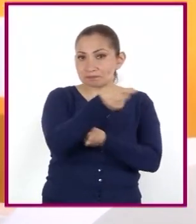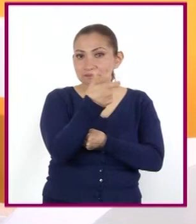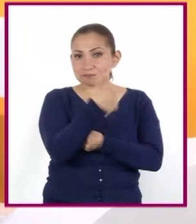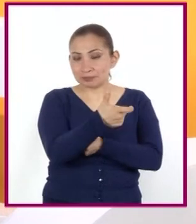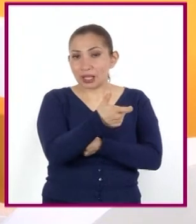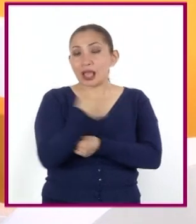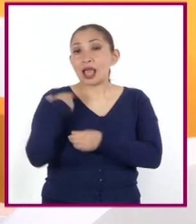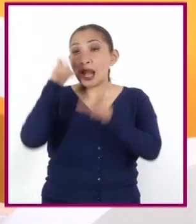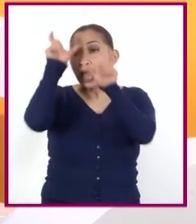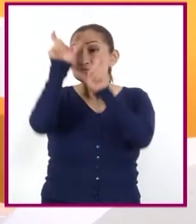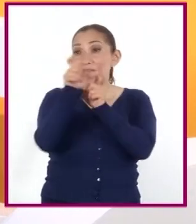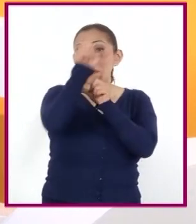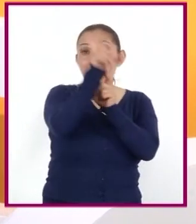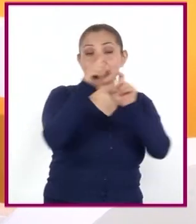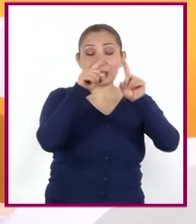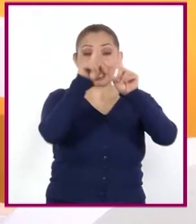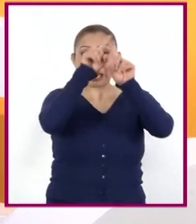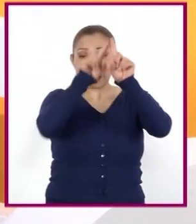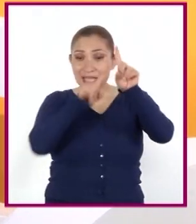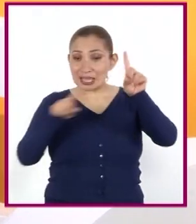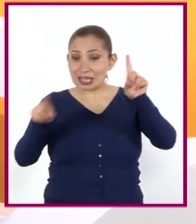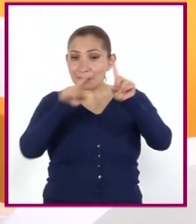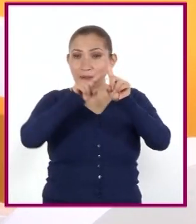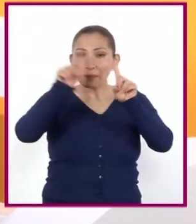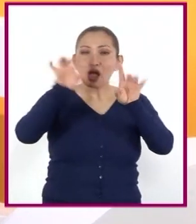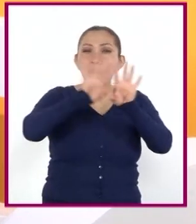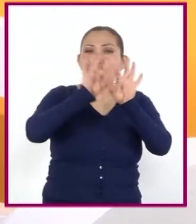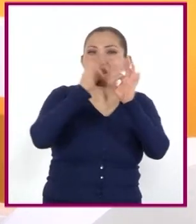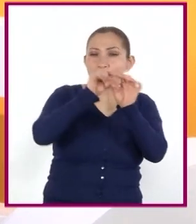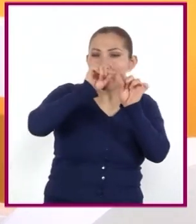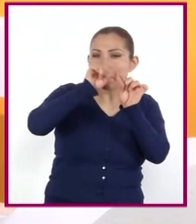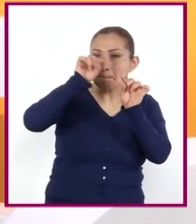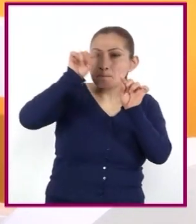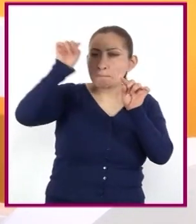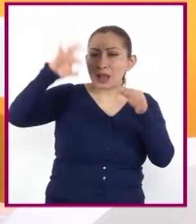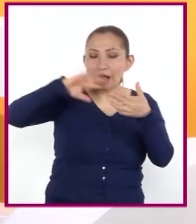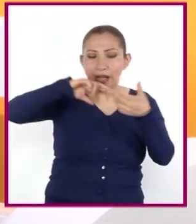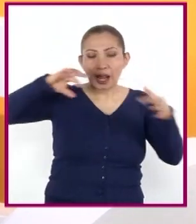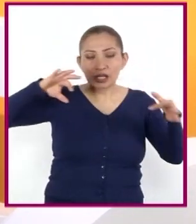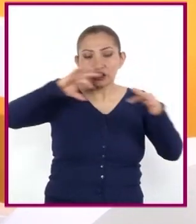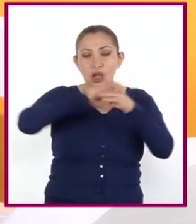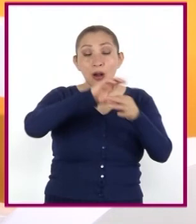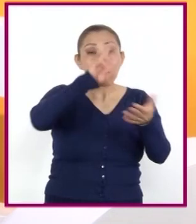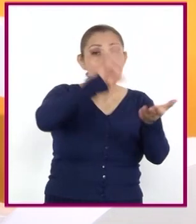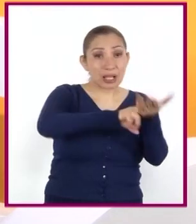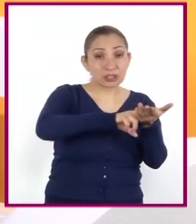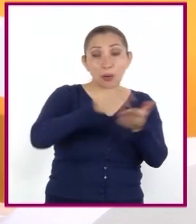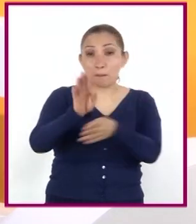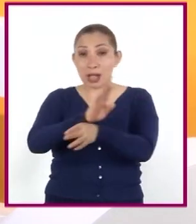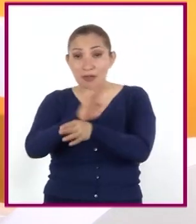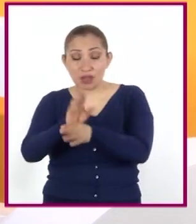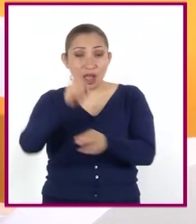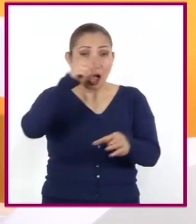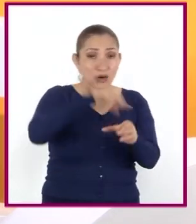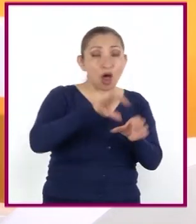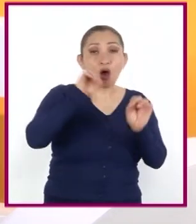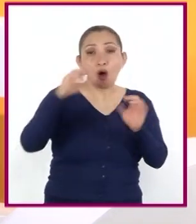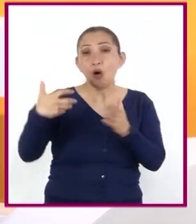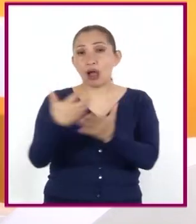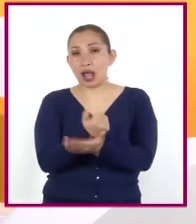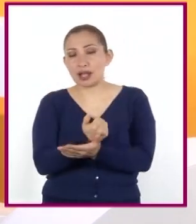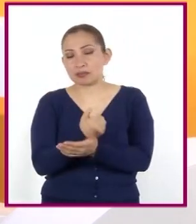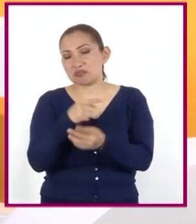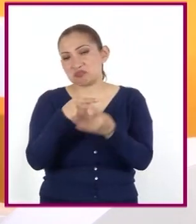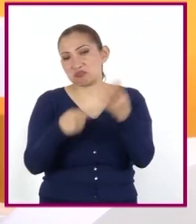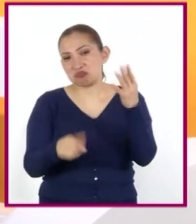Las tablas y las gráficas ayudan a observar los patrones que se siguen en las relaciones costo-beneficio, ahorro o ingresos,